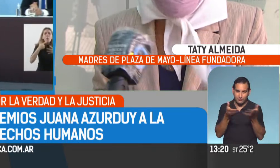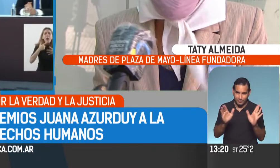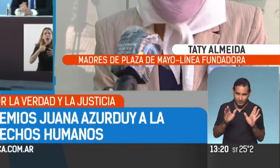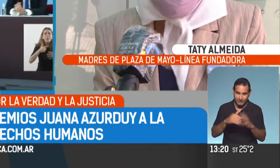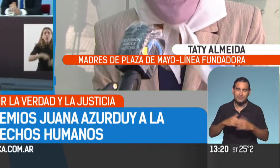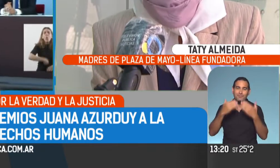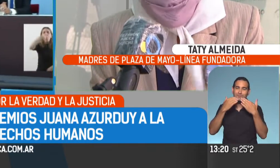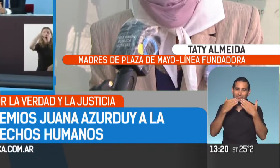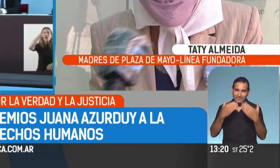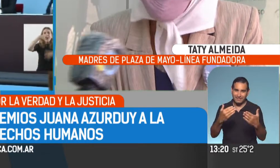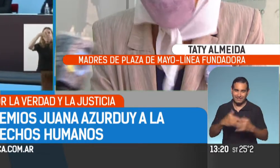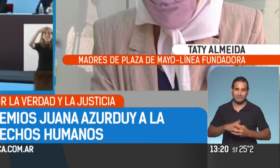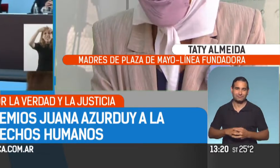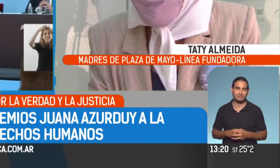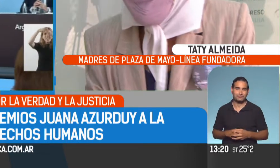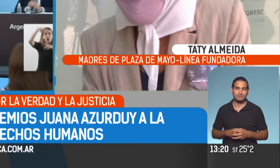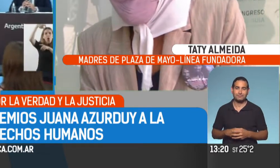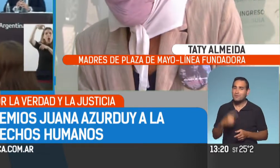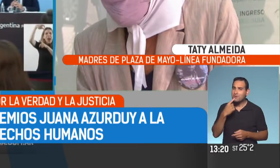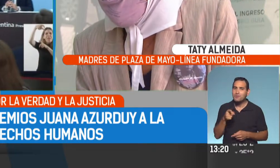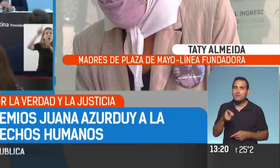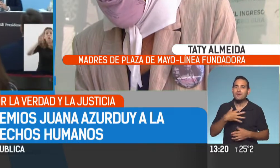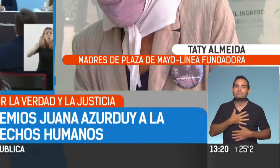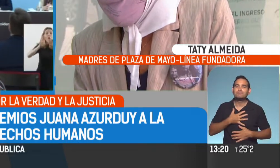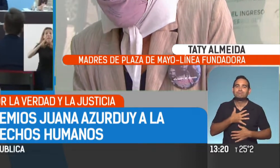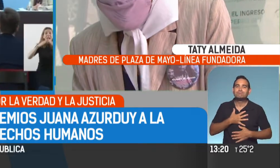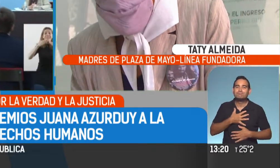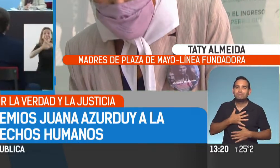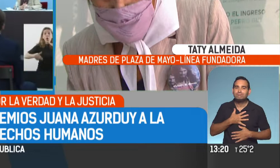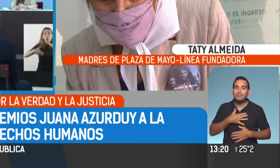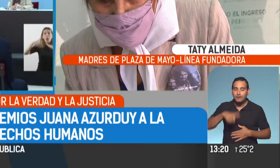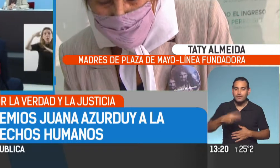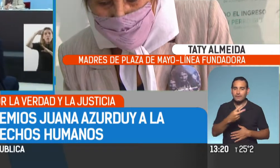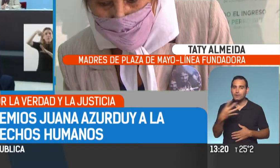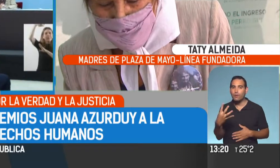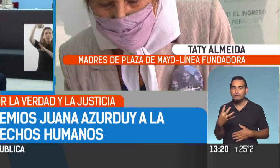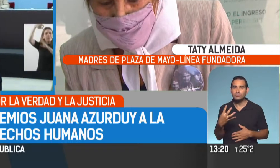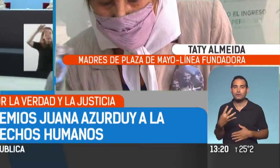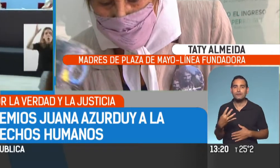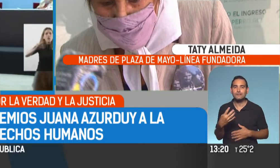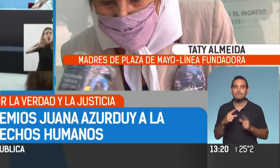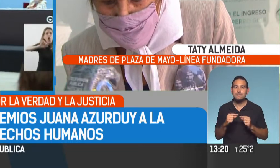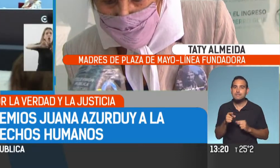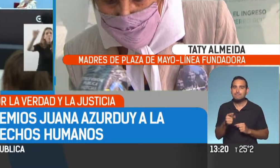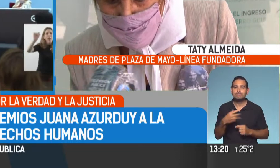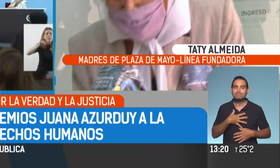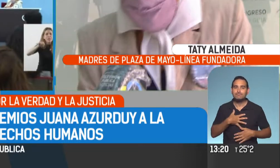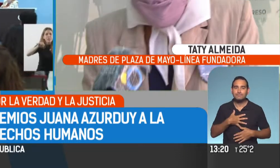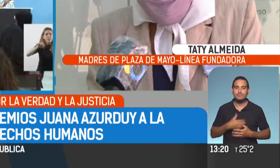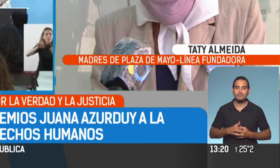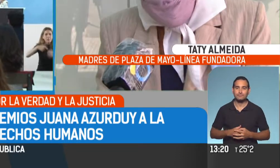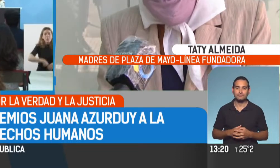Pública. Muchísimas gracias. Tati, ¿cuál es la sensación este 24? ¿Cuál es la sensación que tiene ahora este